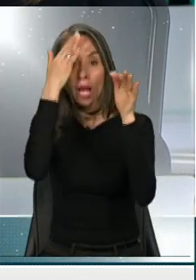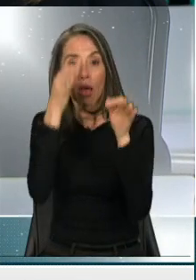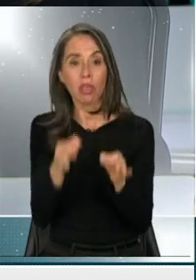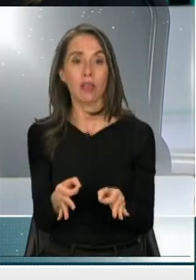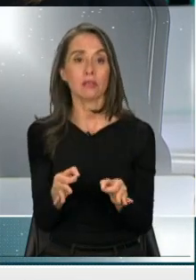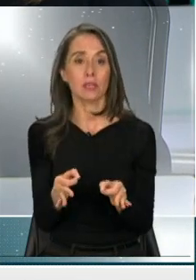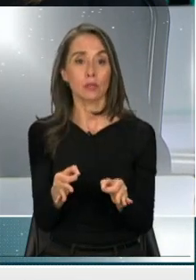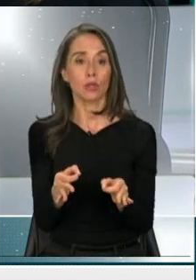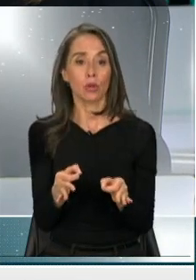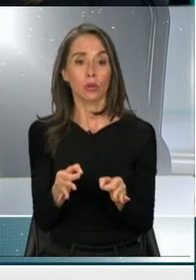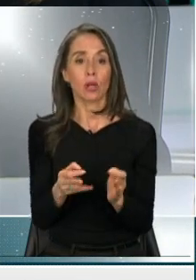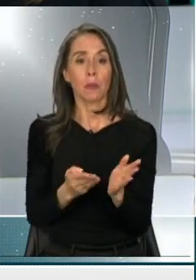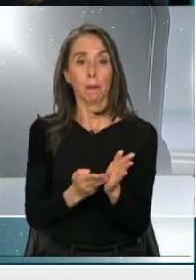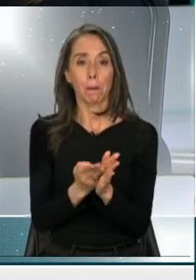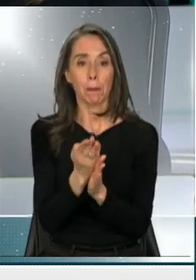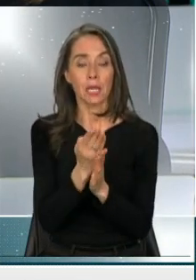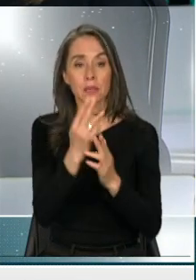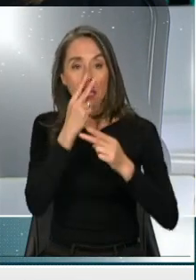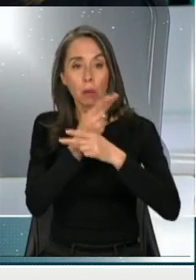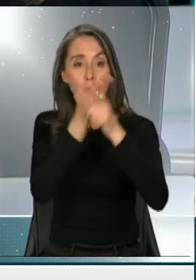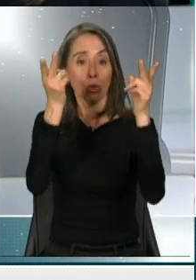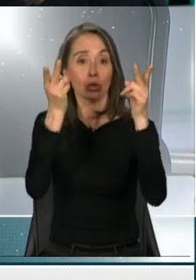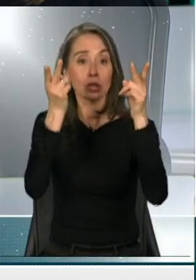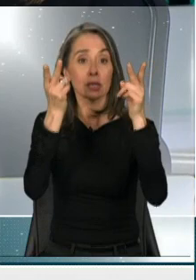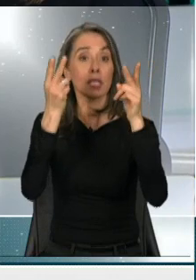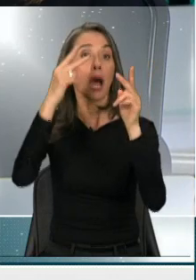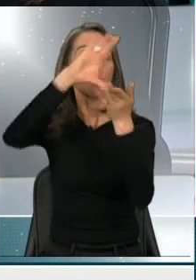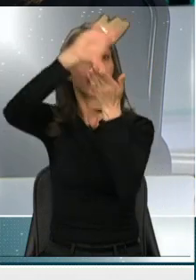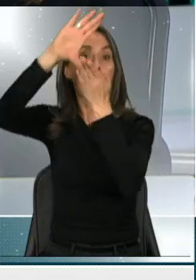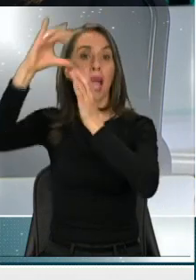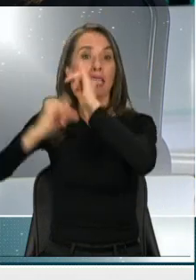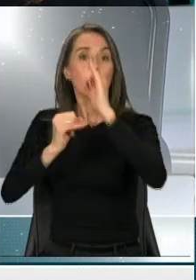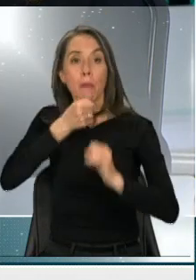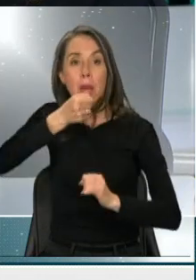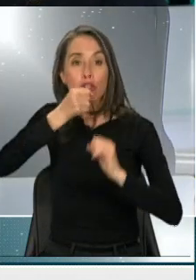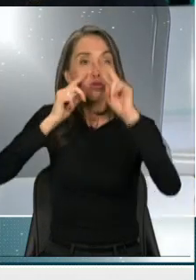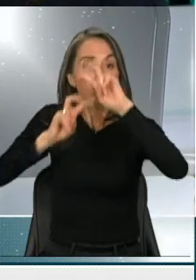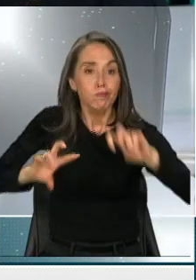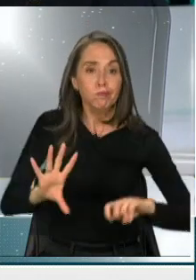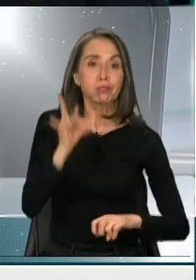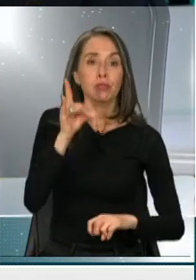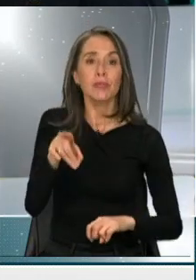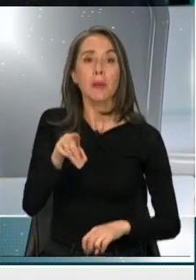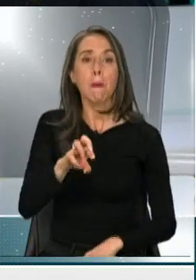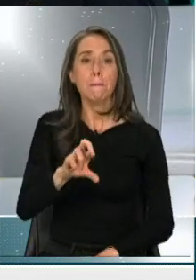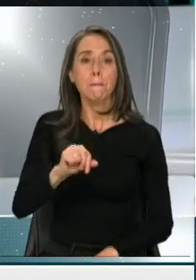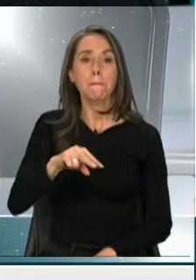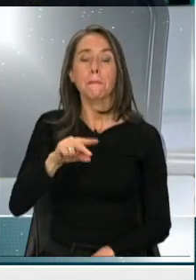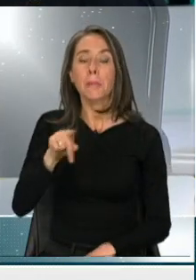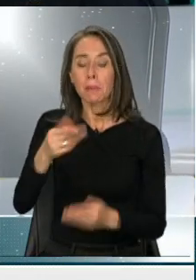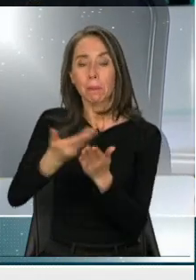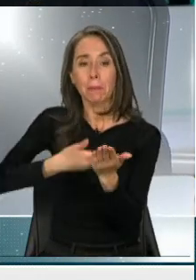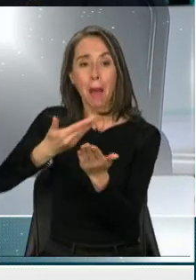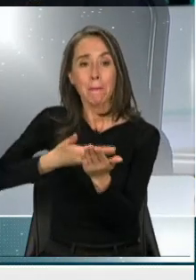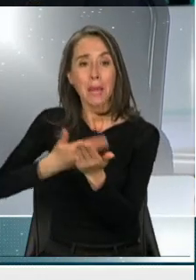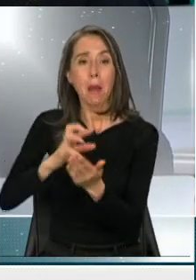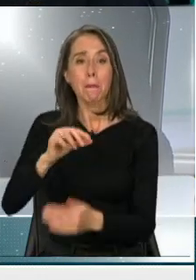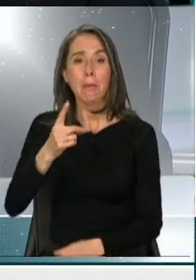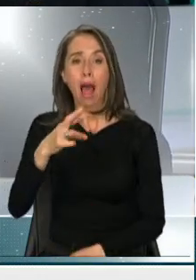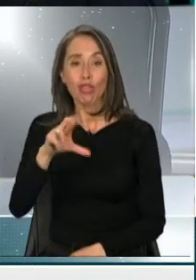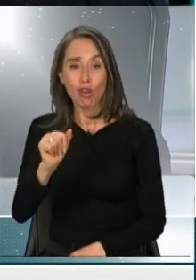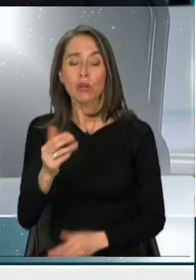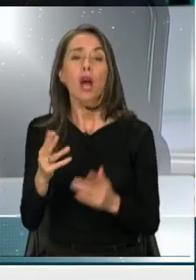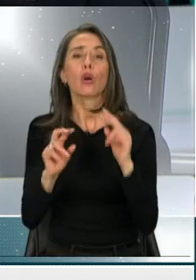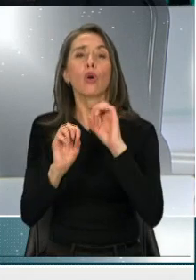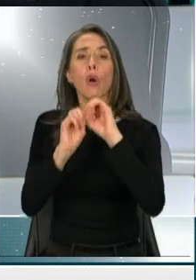se toma a partir de una revelación si bien internacional en un momento político también muy particular que está enfrentando nuestro país cómo se puede